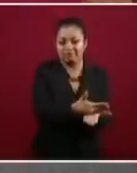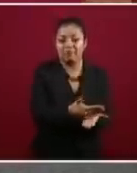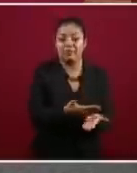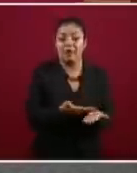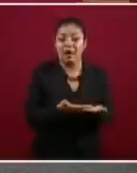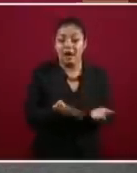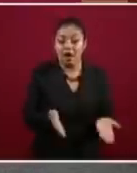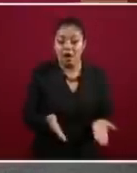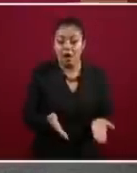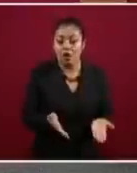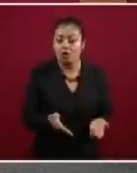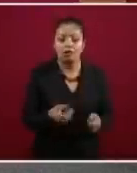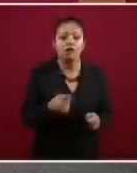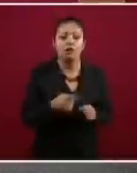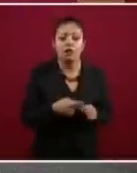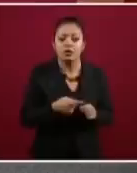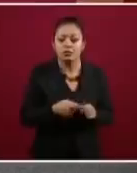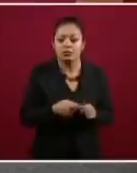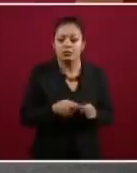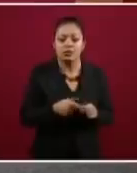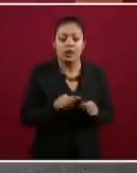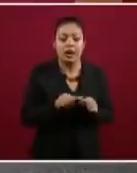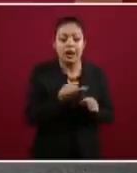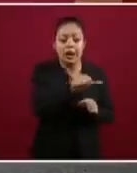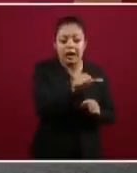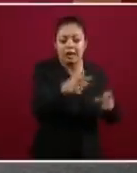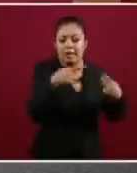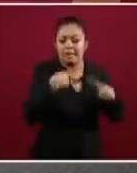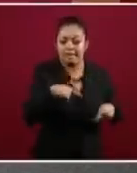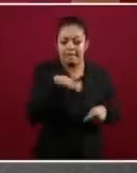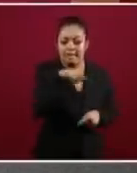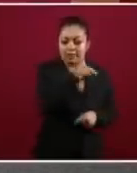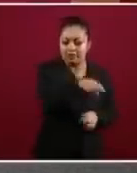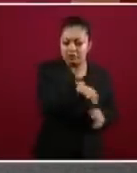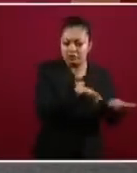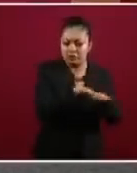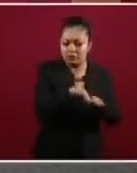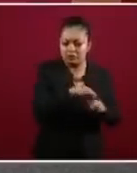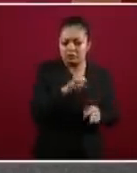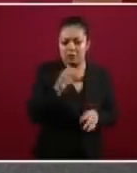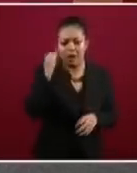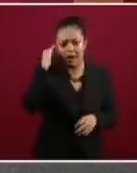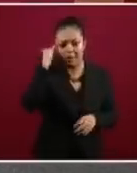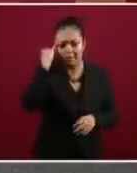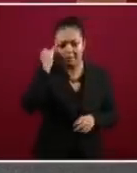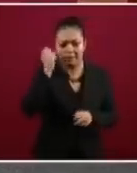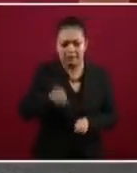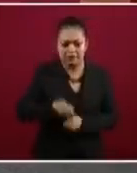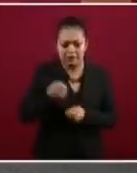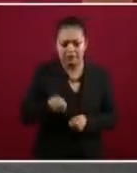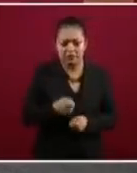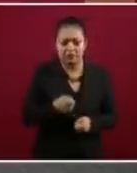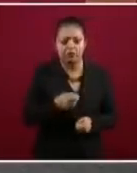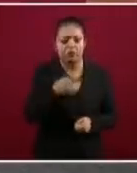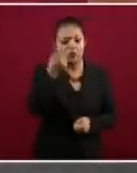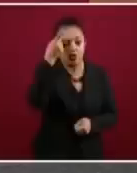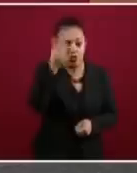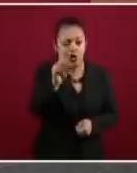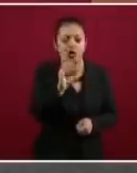ahora es directo al campesino, sea ejidatario, sea comunero, sea pequeño